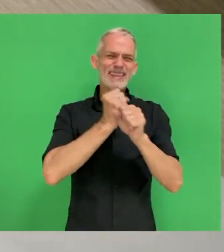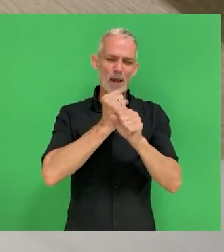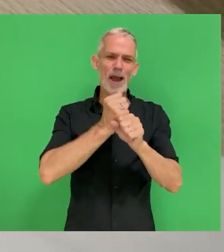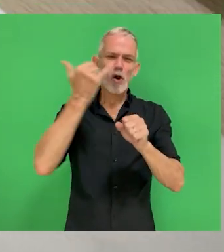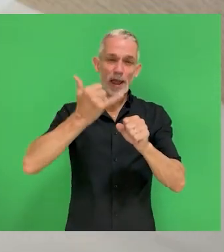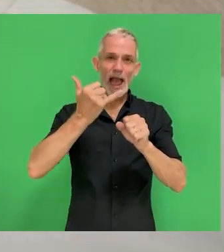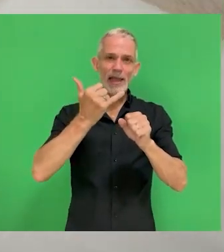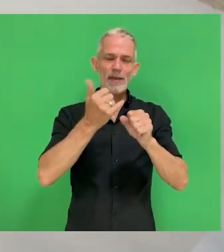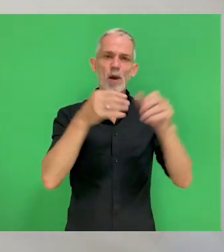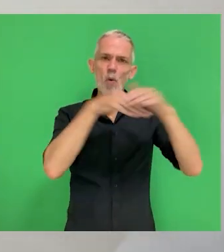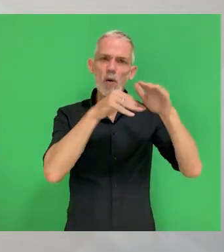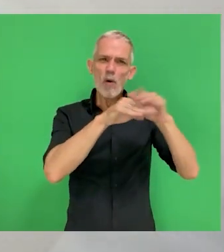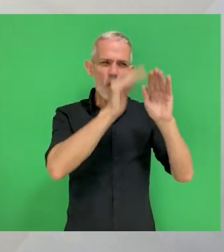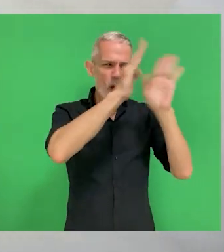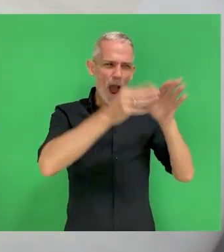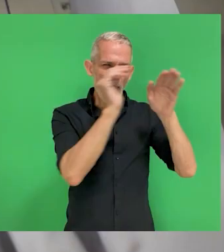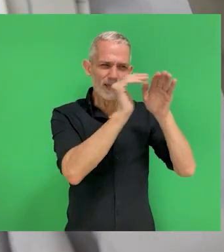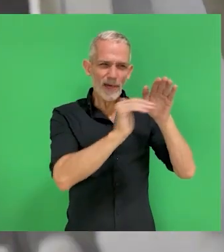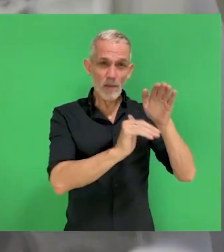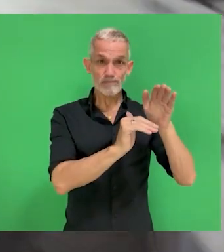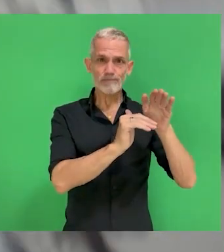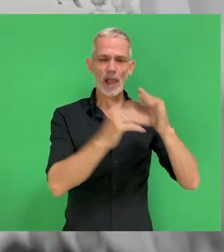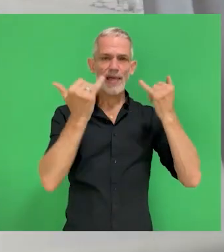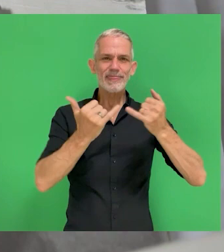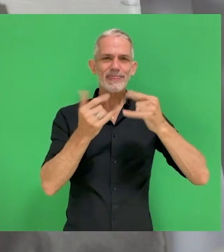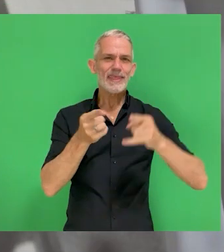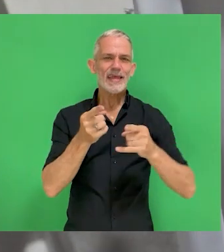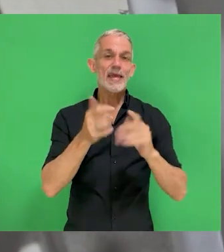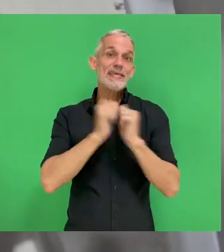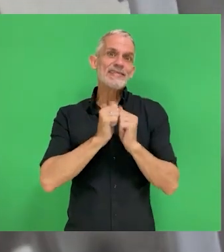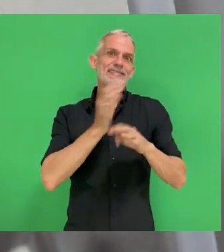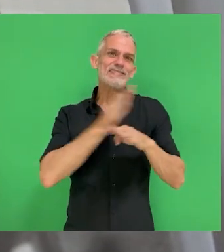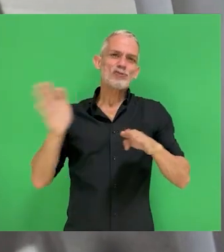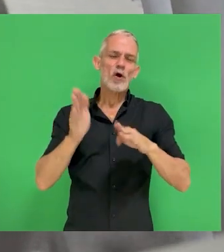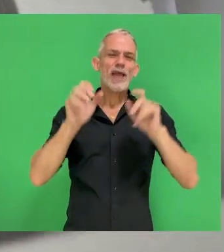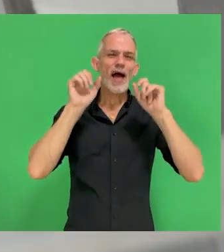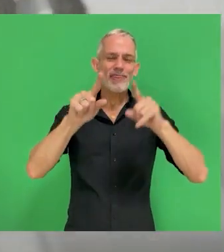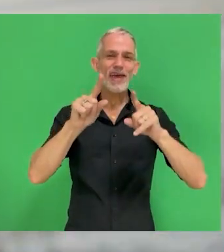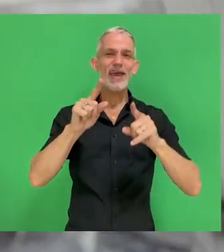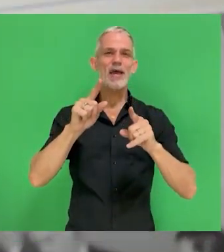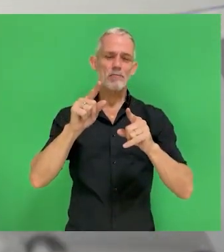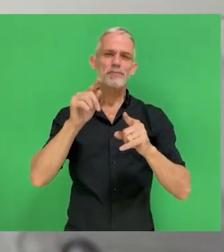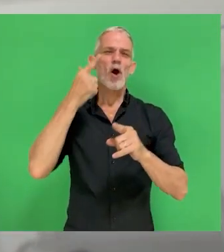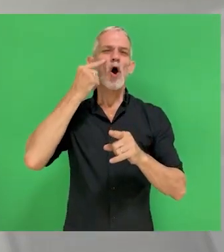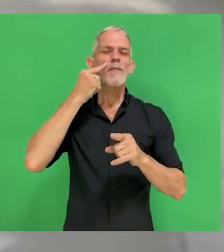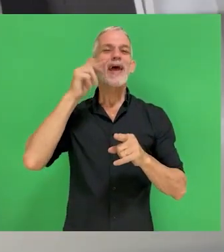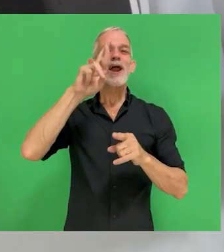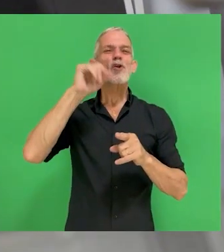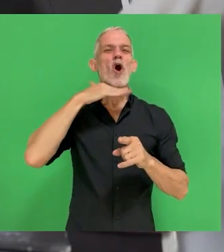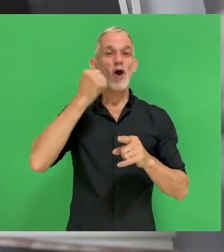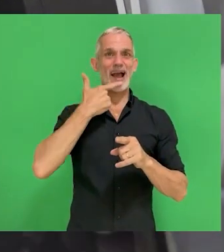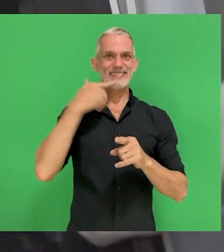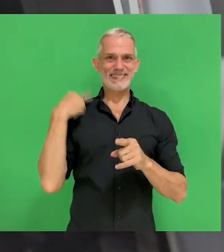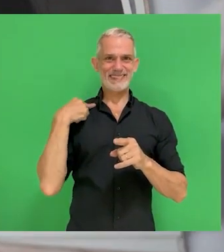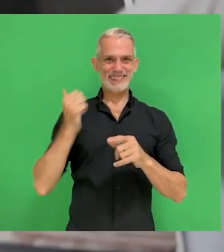que se realizó, que cuenta con la historia particular del almirante Isaac Francisco Rojas, quien